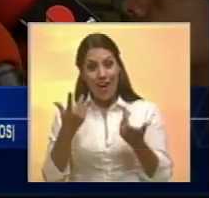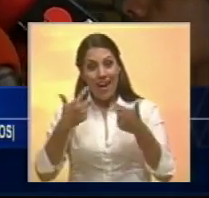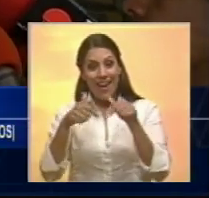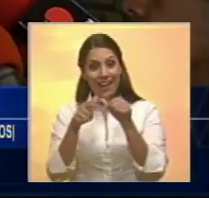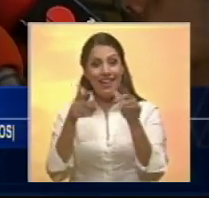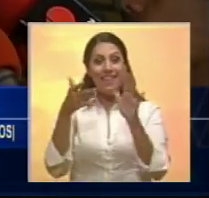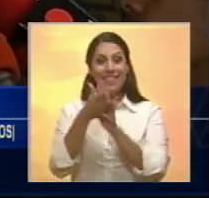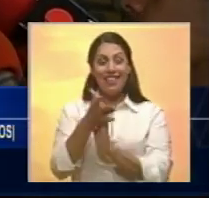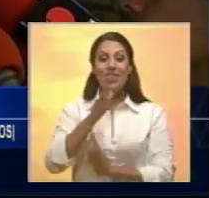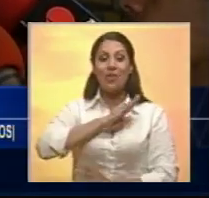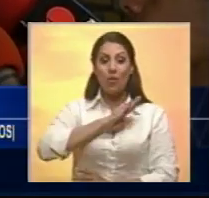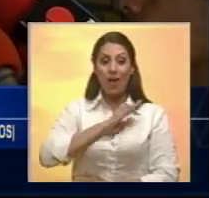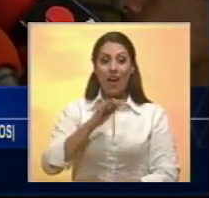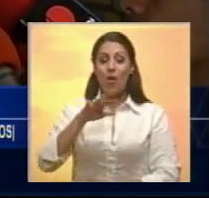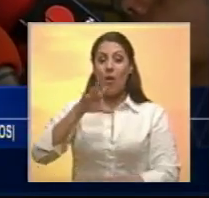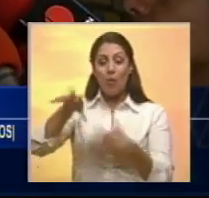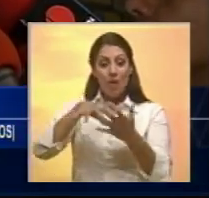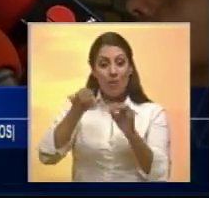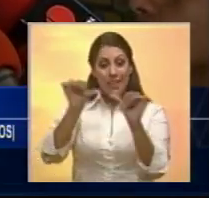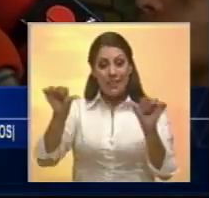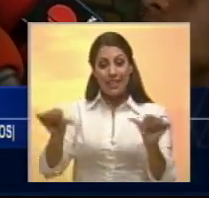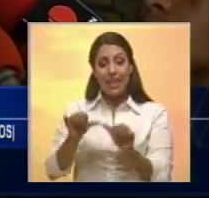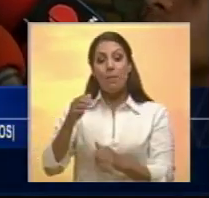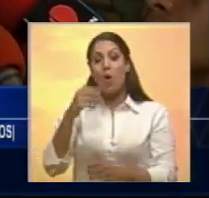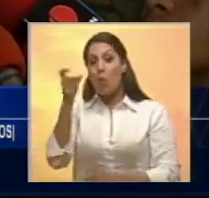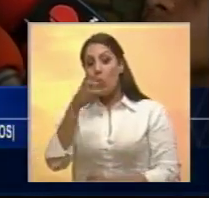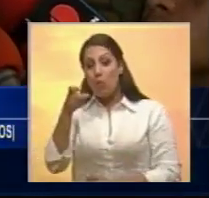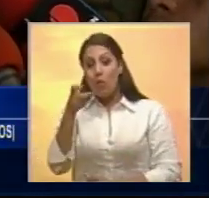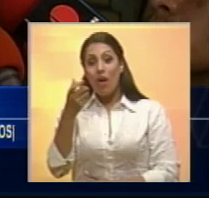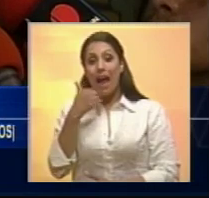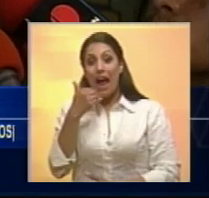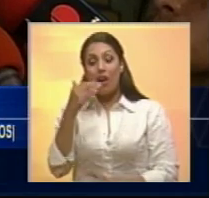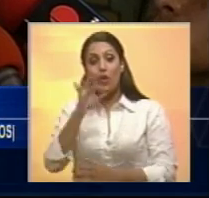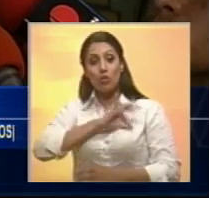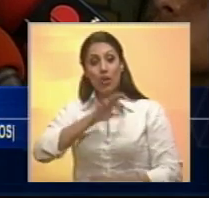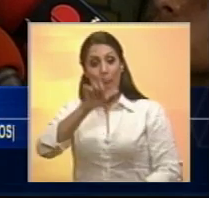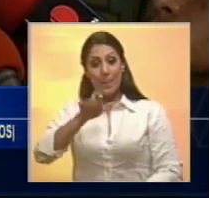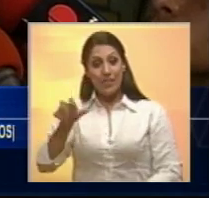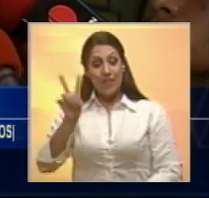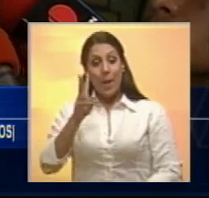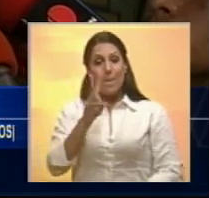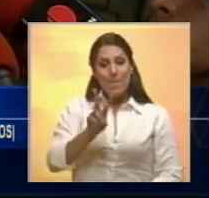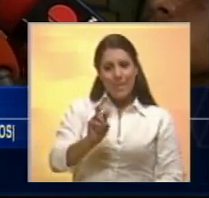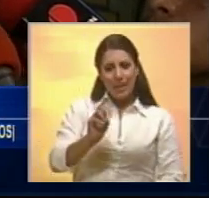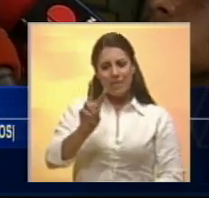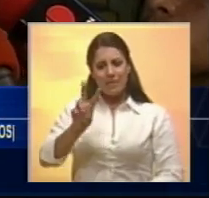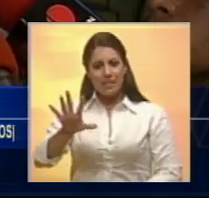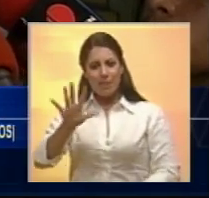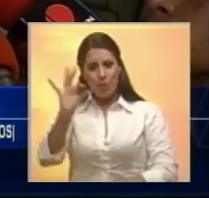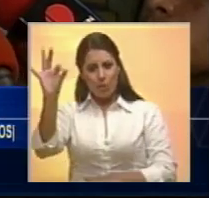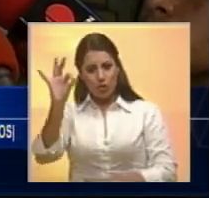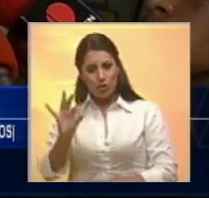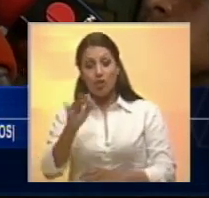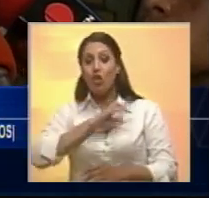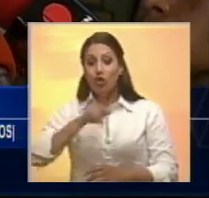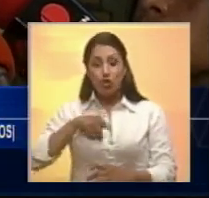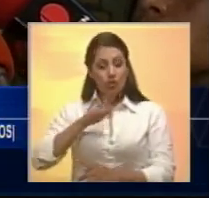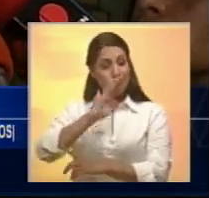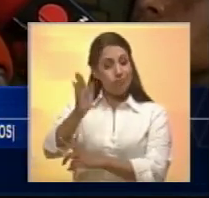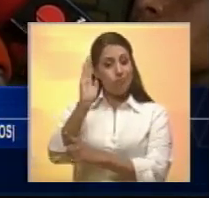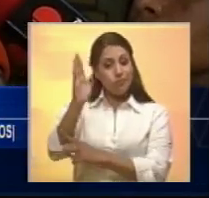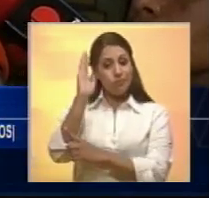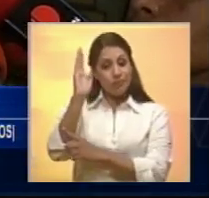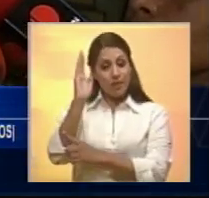perverso en el sistema que busca arrebatarle el salario a los venezolanos en un 20 o un 25%. Lo que estamos